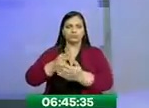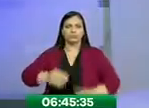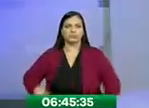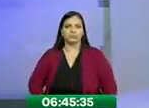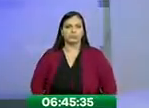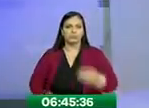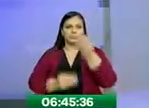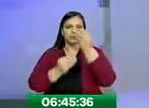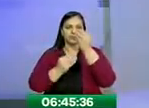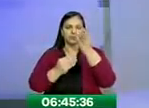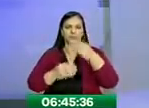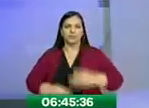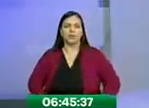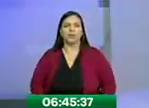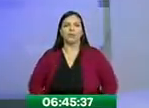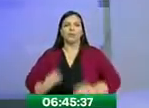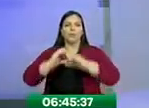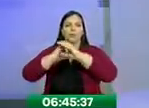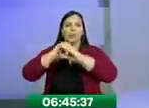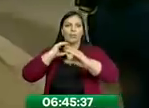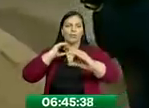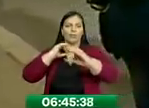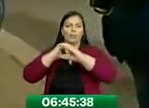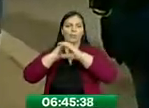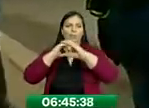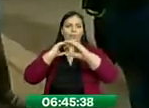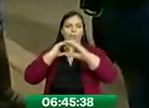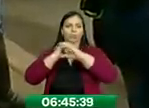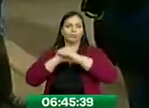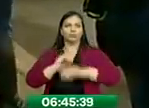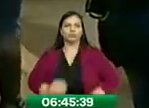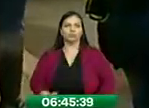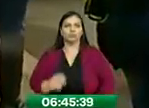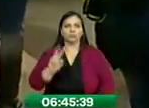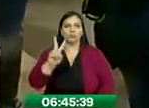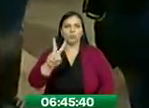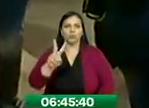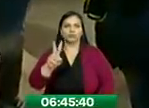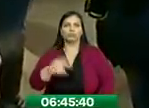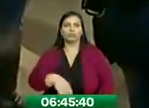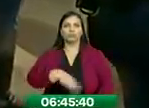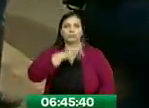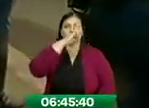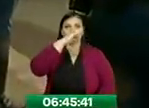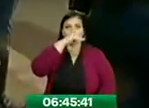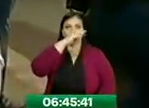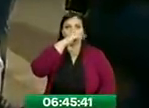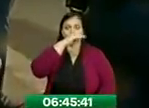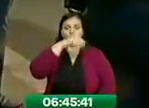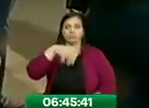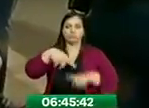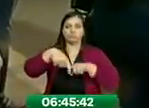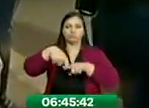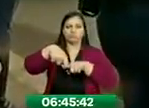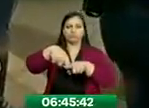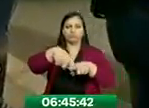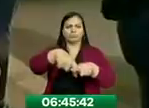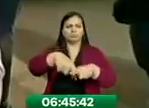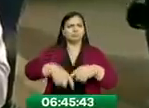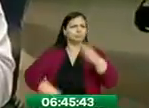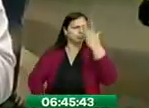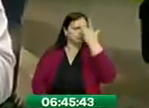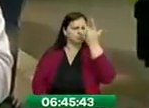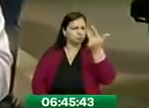estas unidades, dos buses urbanos, han sido retenidos en este momento por parte de la Autoridad